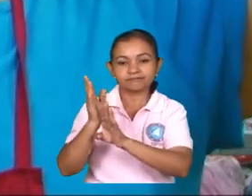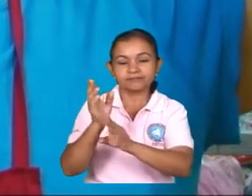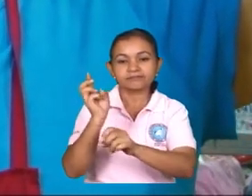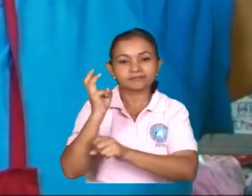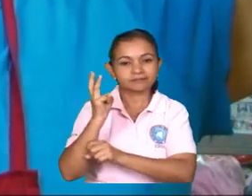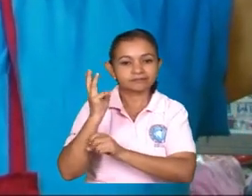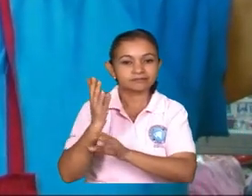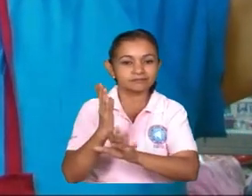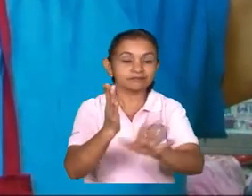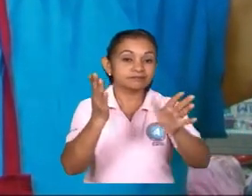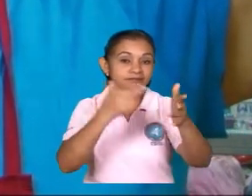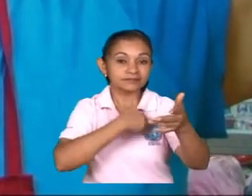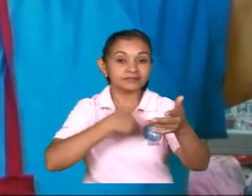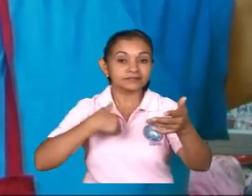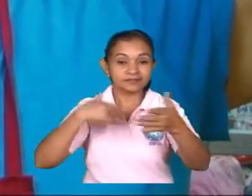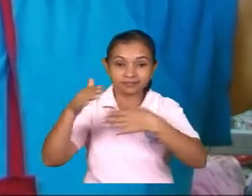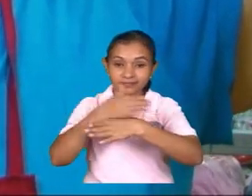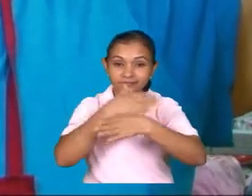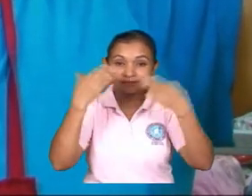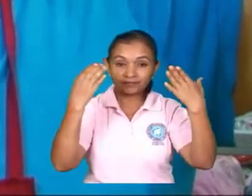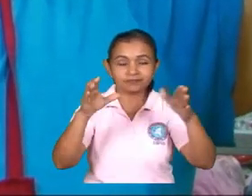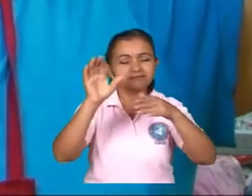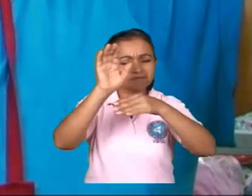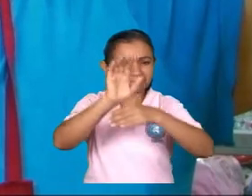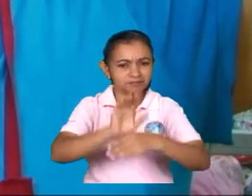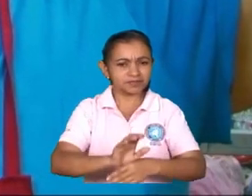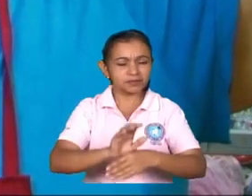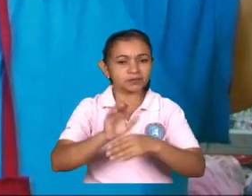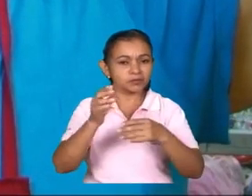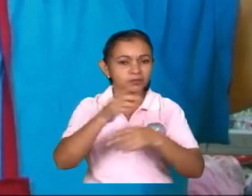que el otro, y entonces se acostumbra pues